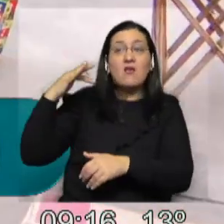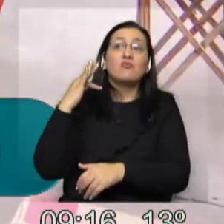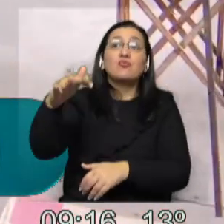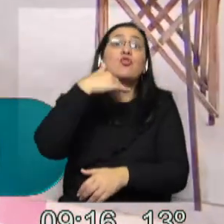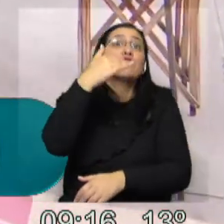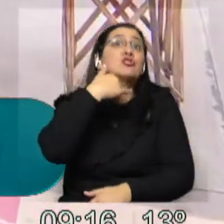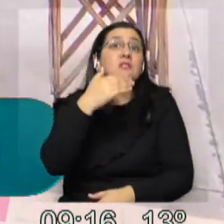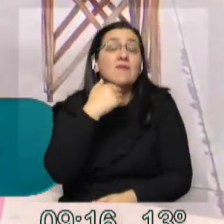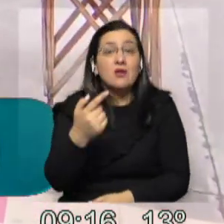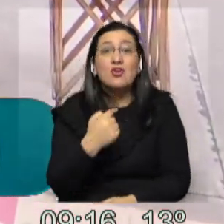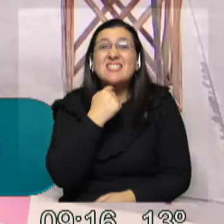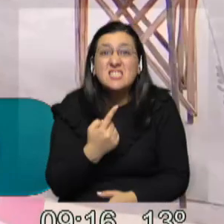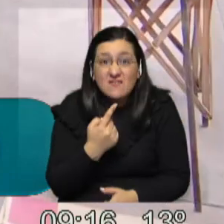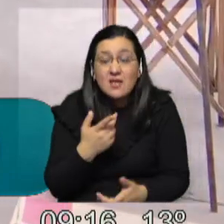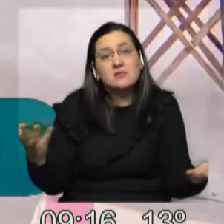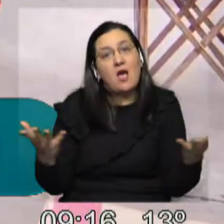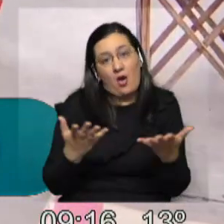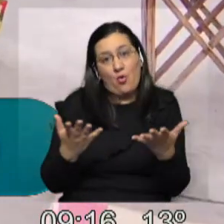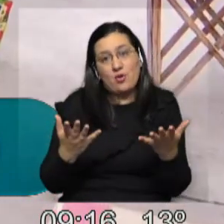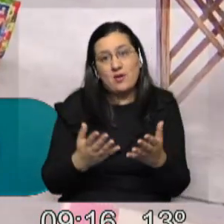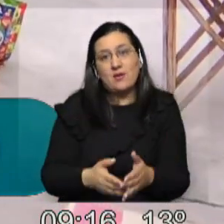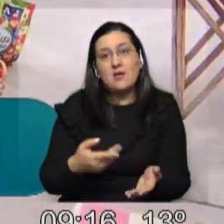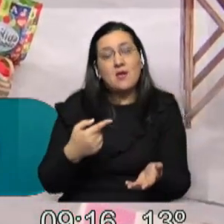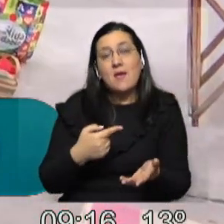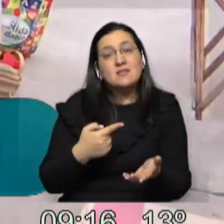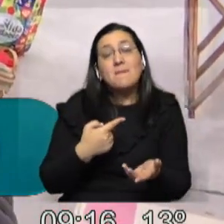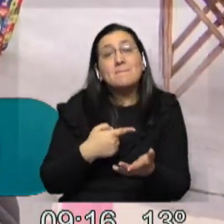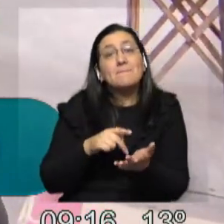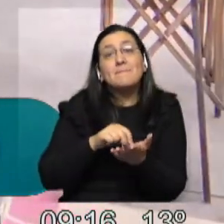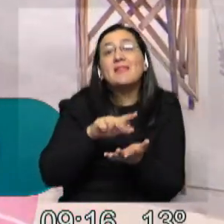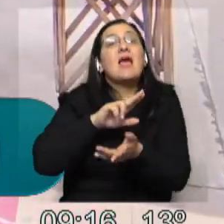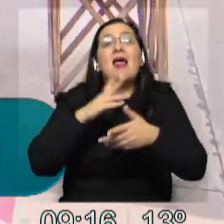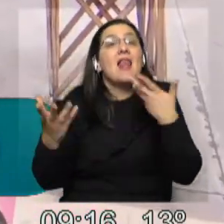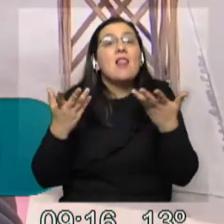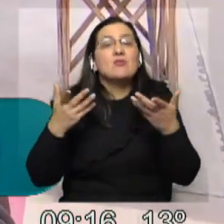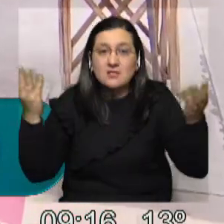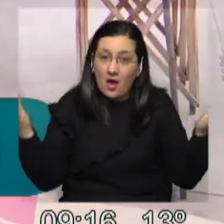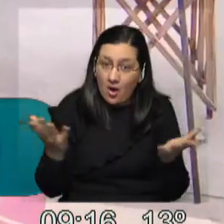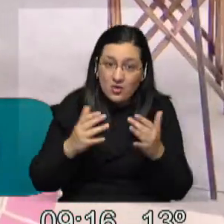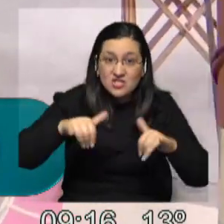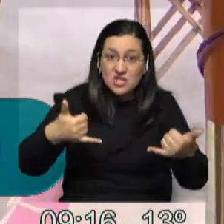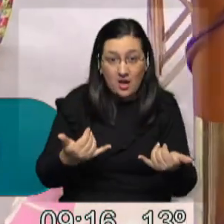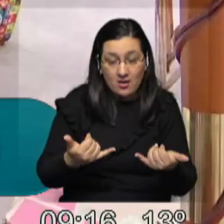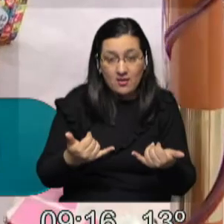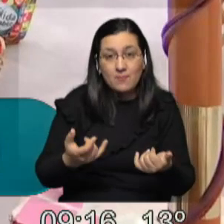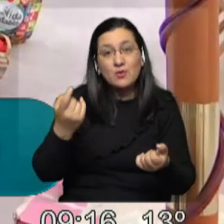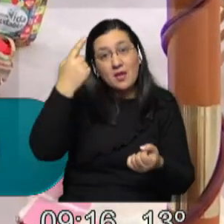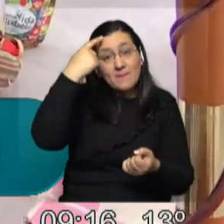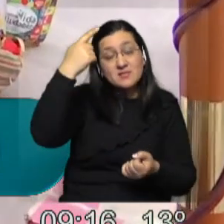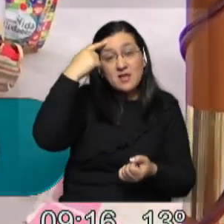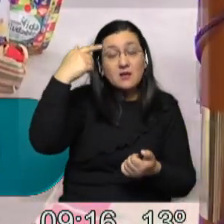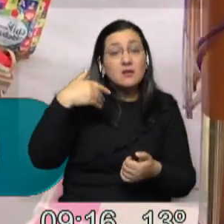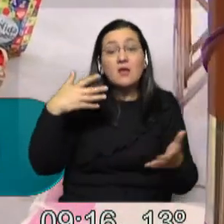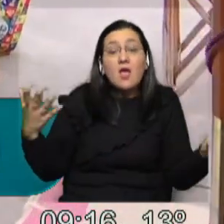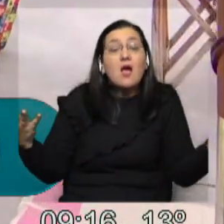lo que vale es el ahora, el presente. O sea, que patear algo es ahora, en este momento. O sea, como de acá para adelante, digamos, renovador.